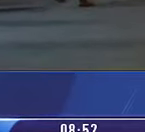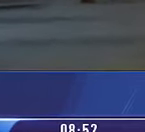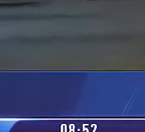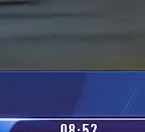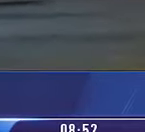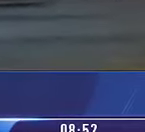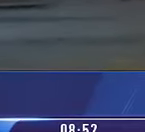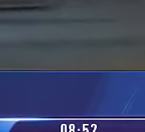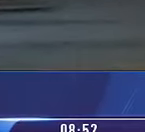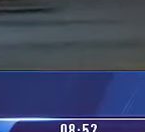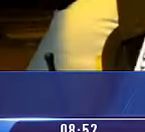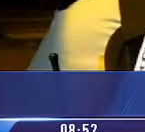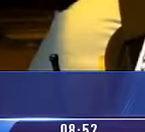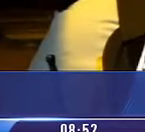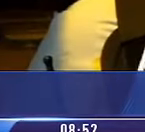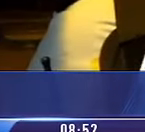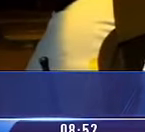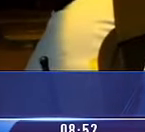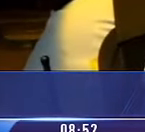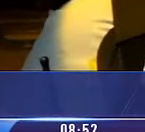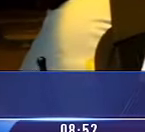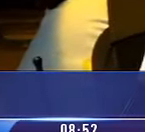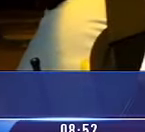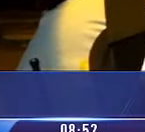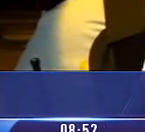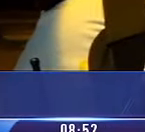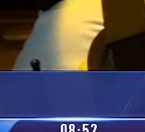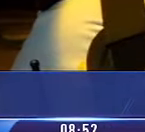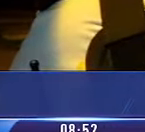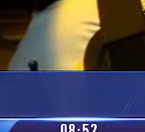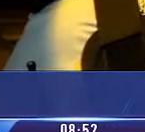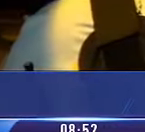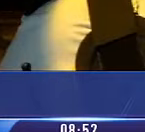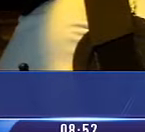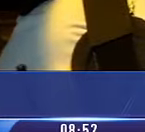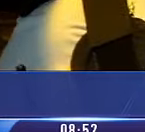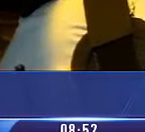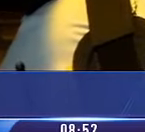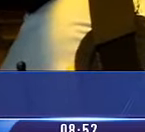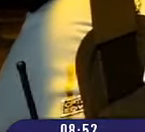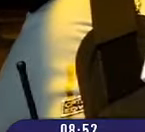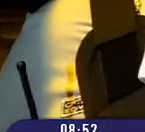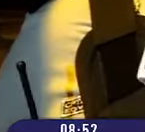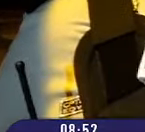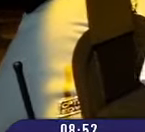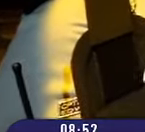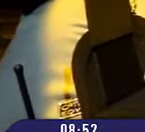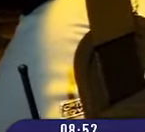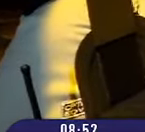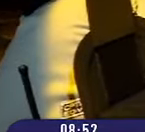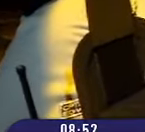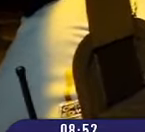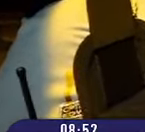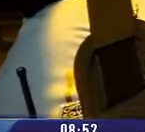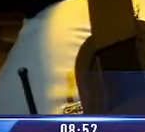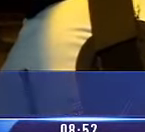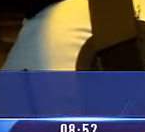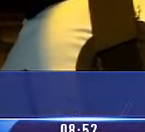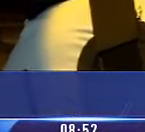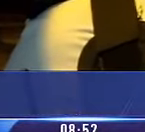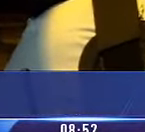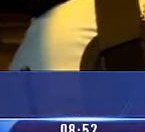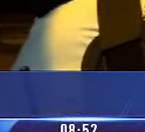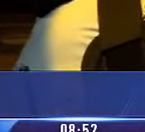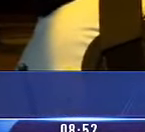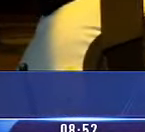Picoazá, Puerto Viejo. Repentinamente se acercan motocicletas con armas cortas y largas y proceden a generar disparos